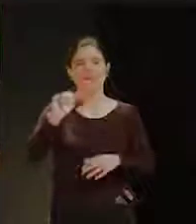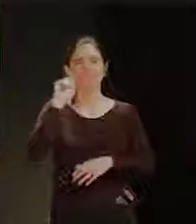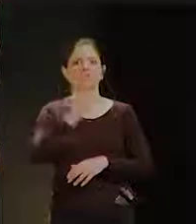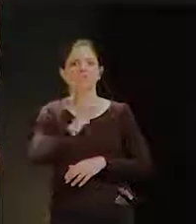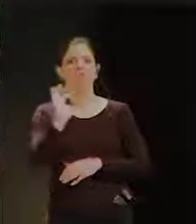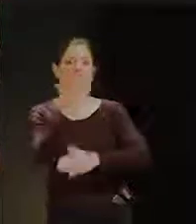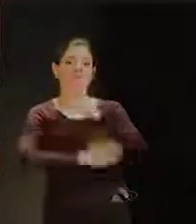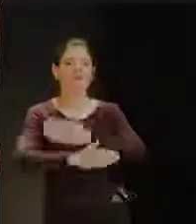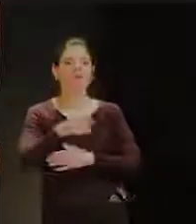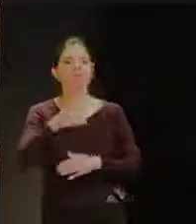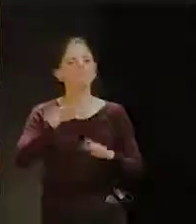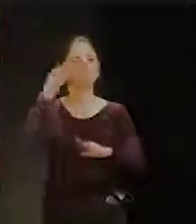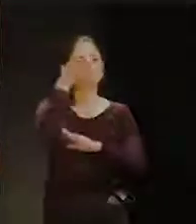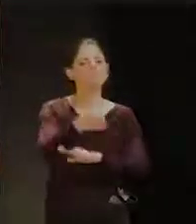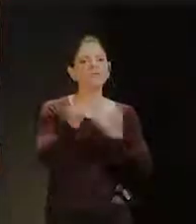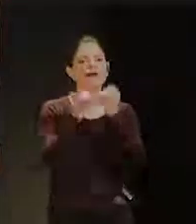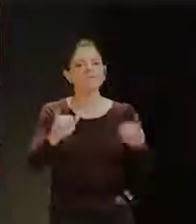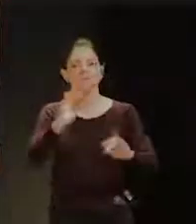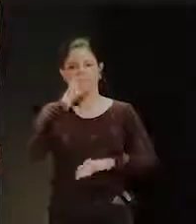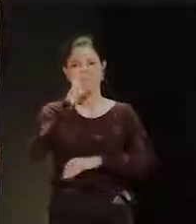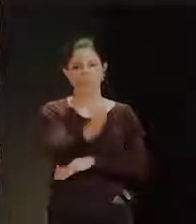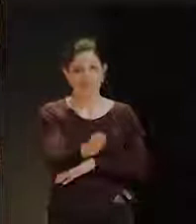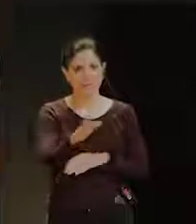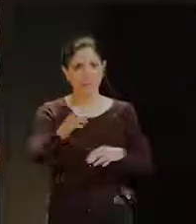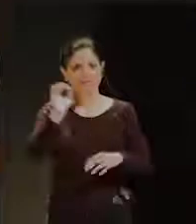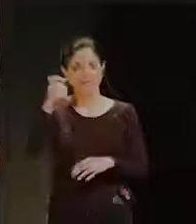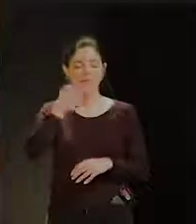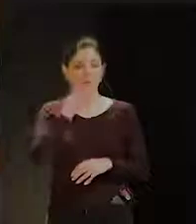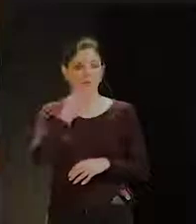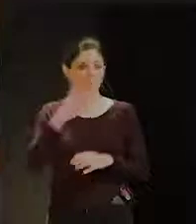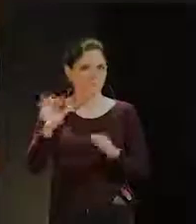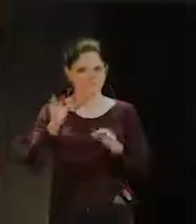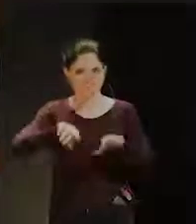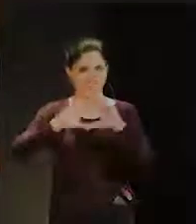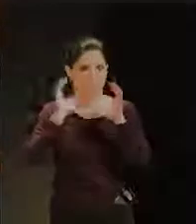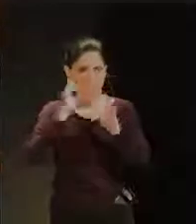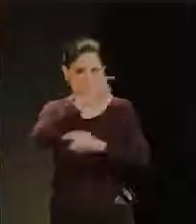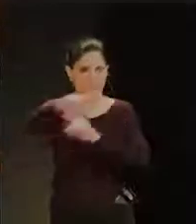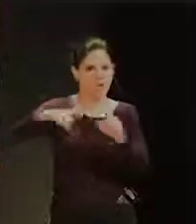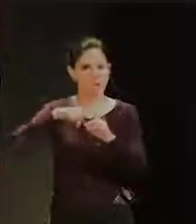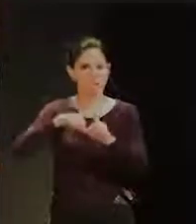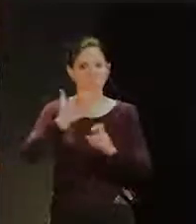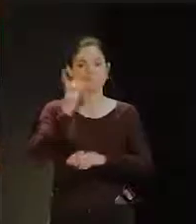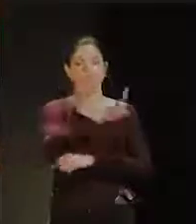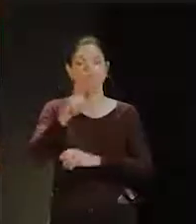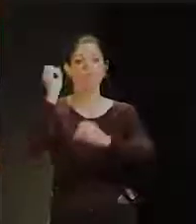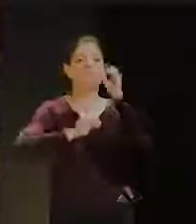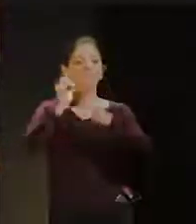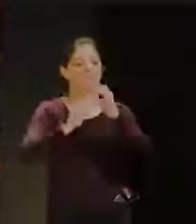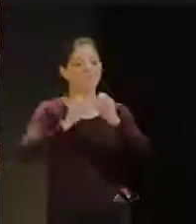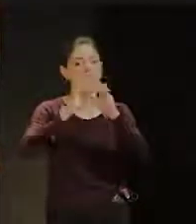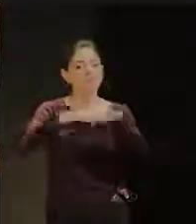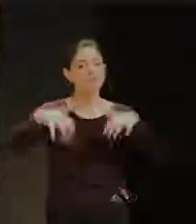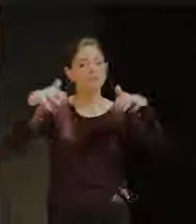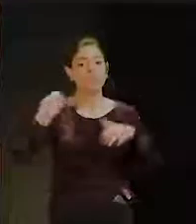y con discapacidad asisten a eventos en directo en el Reino Unido en todo año, es decir, un 11% del